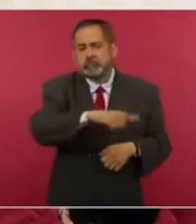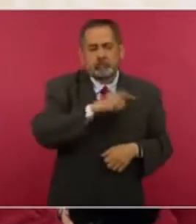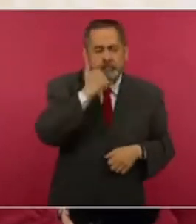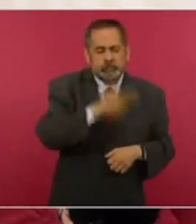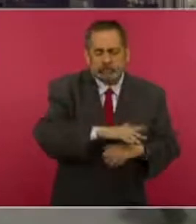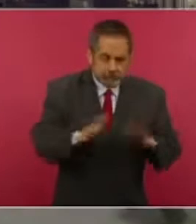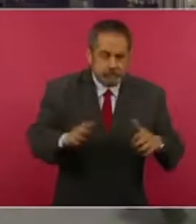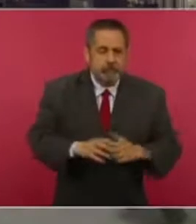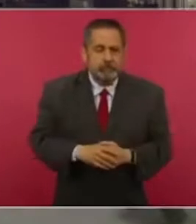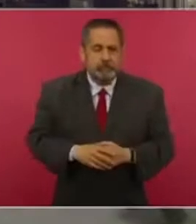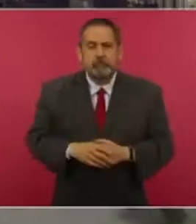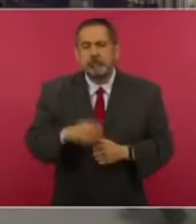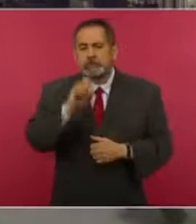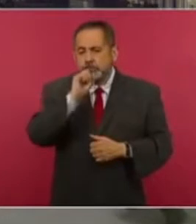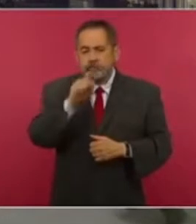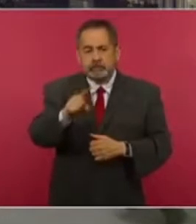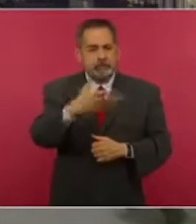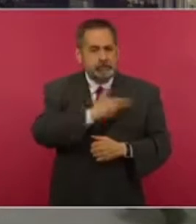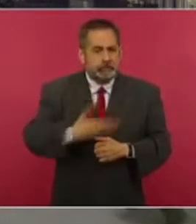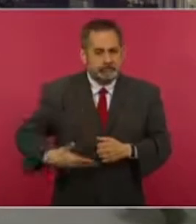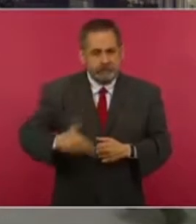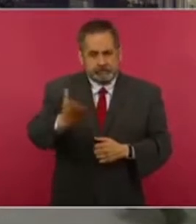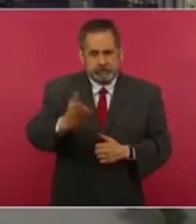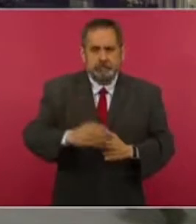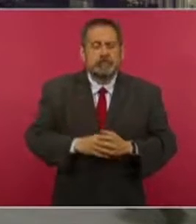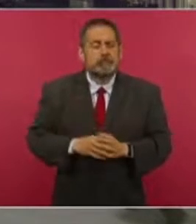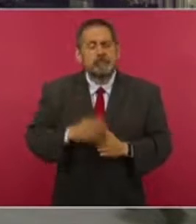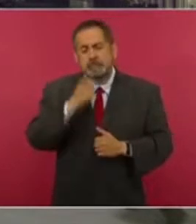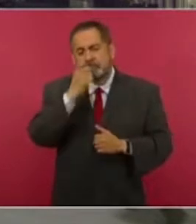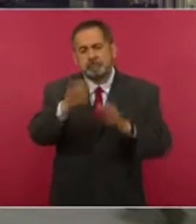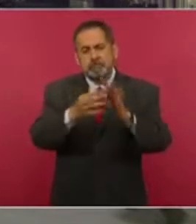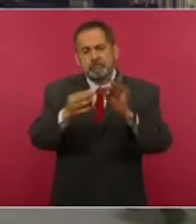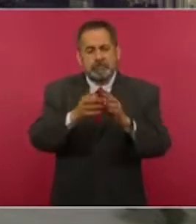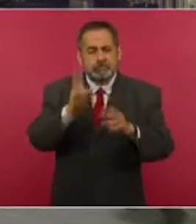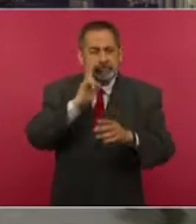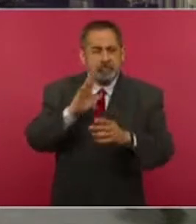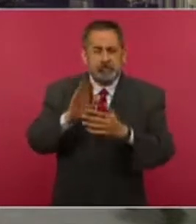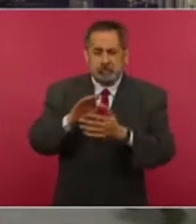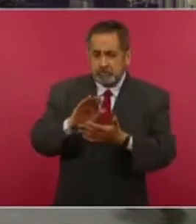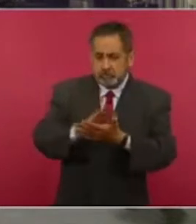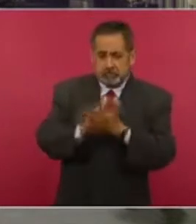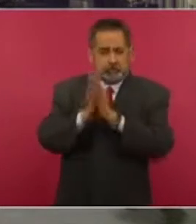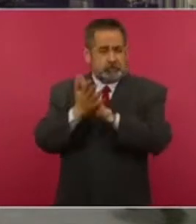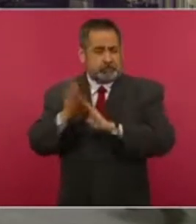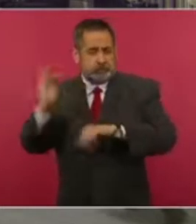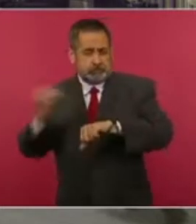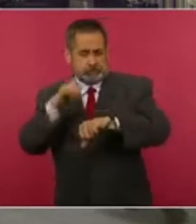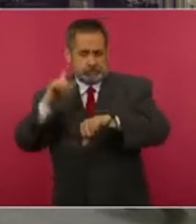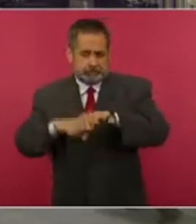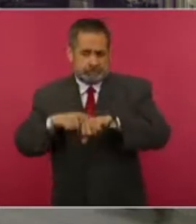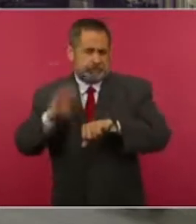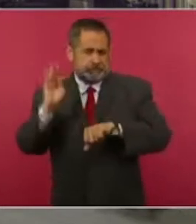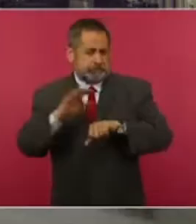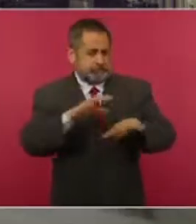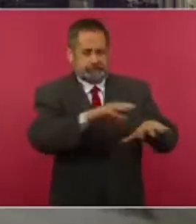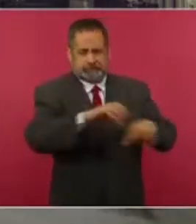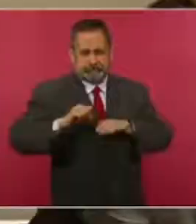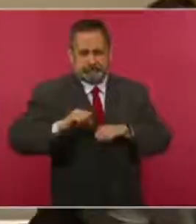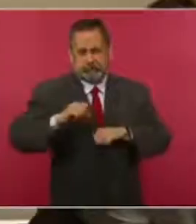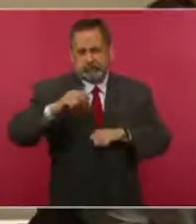el pasado. Y también, presidente, decirle que si se federalizara este sistema, este modelo de